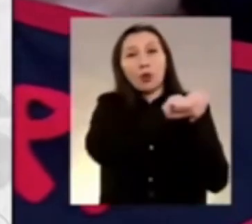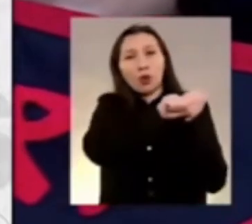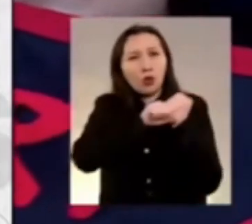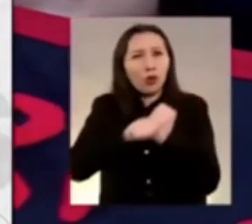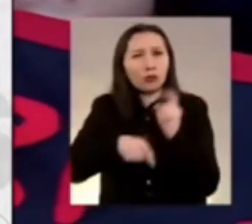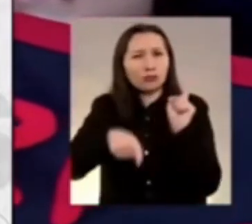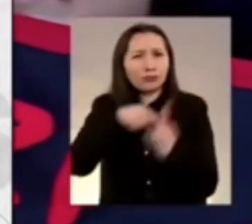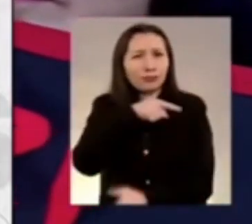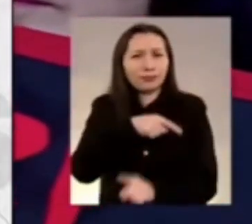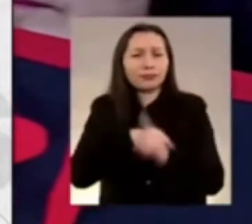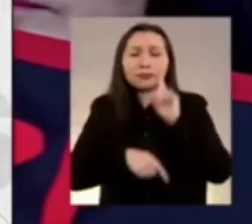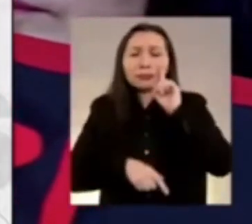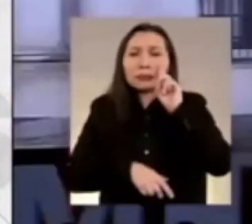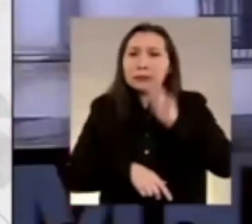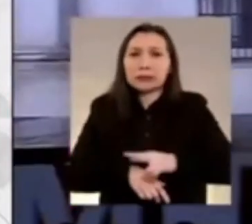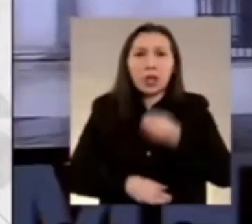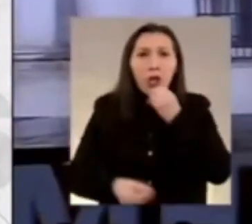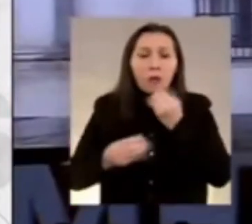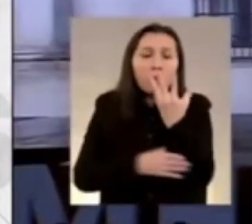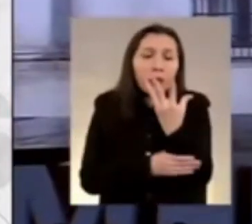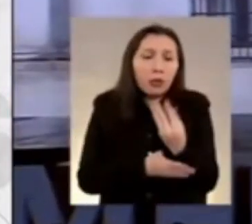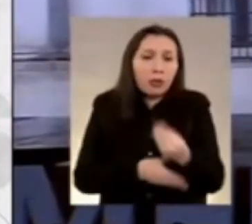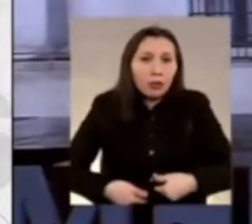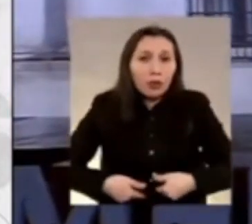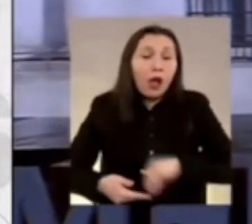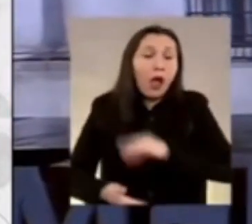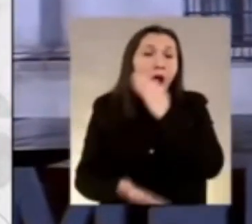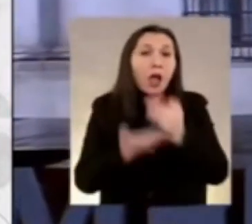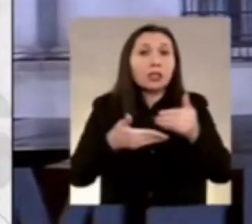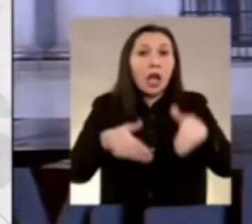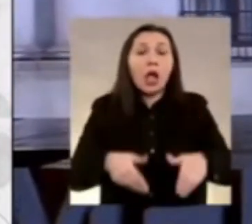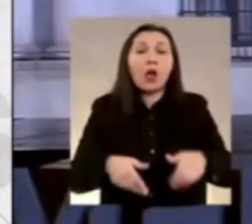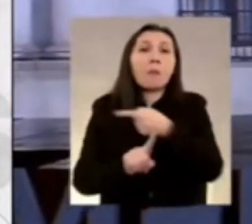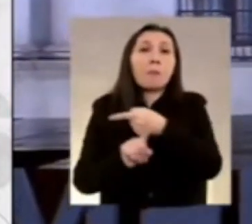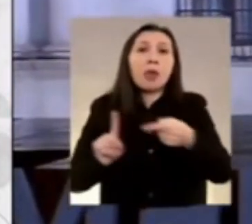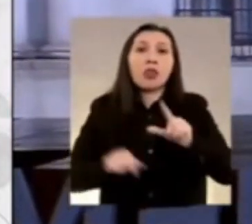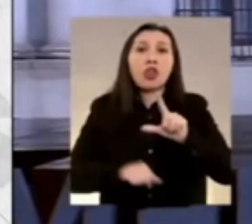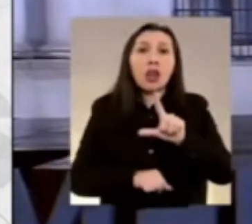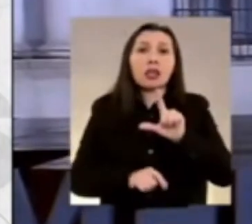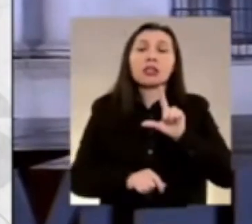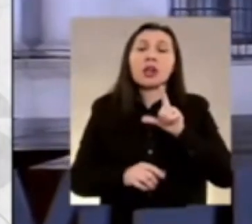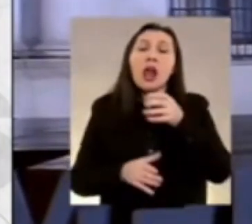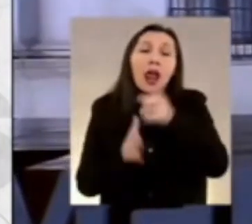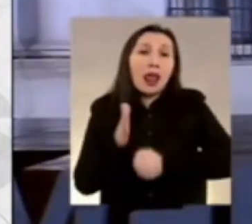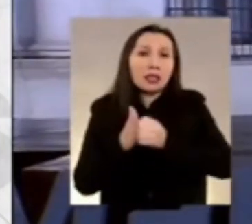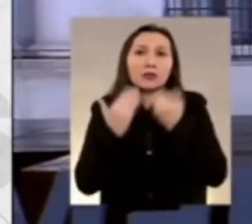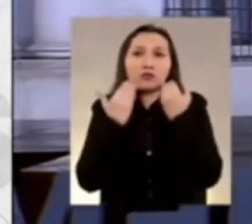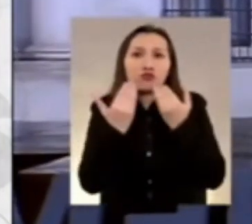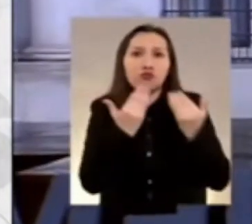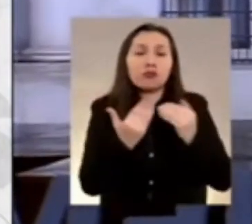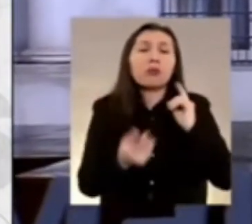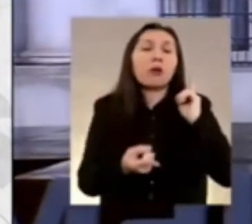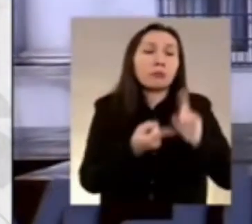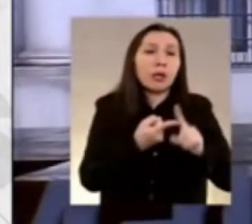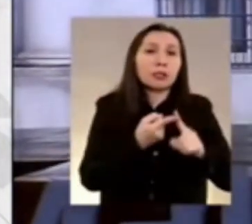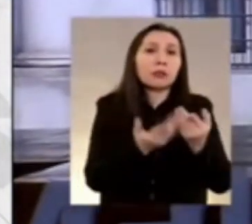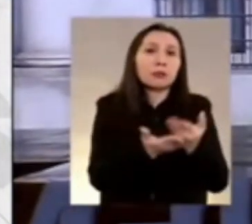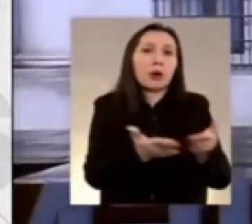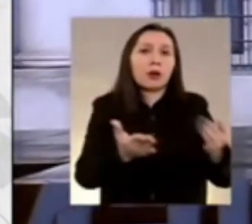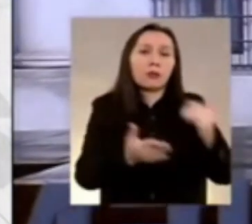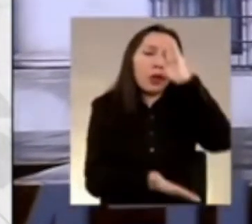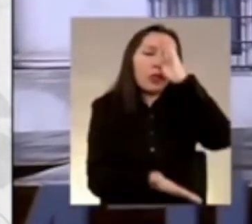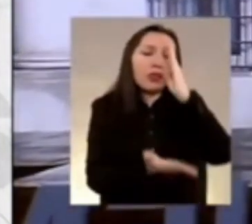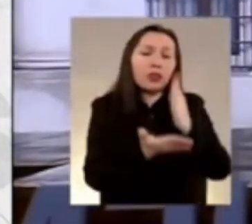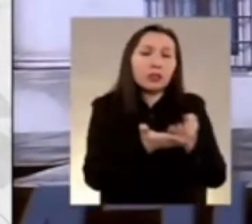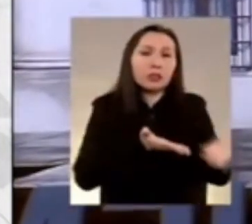Combatió la desnutrición, hasta el día de hoy está ese medio litro de leche. Abrió espacios de participación para la toma